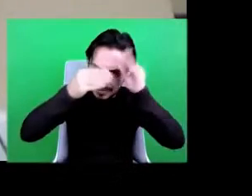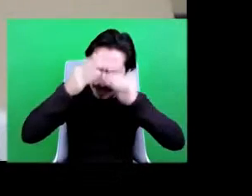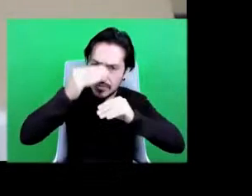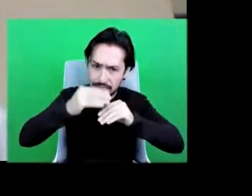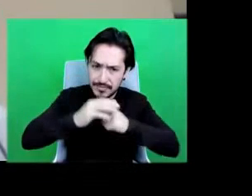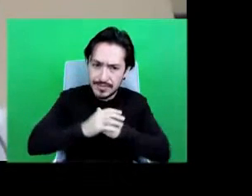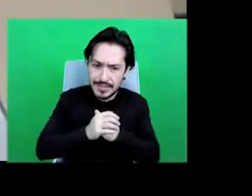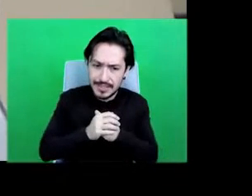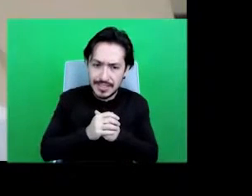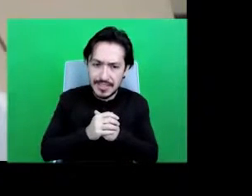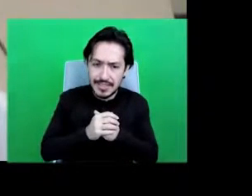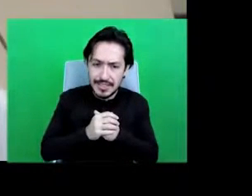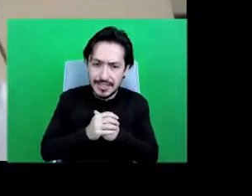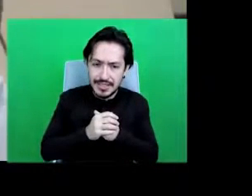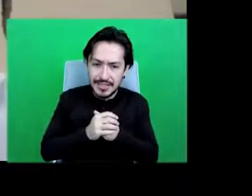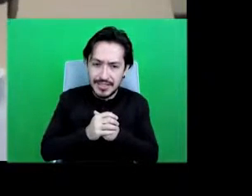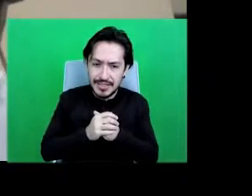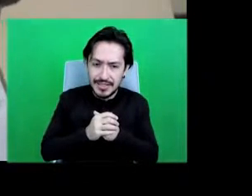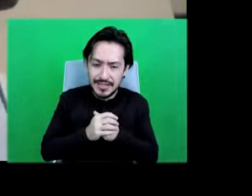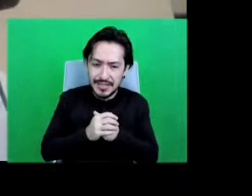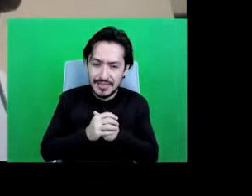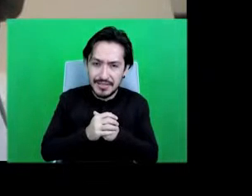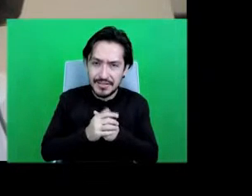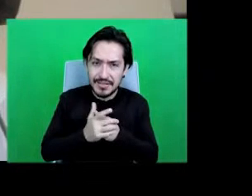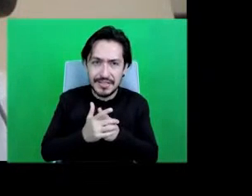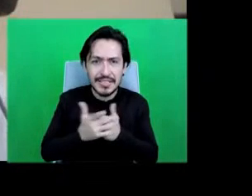y tener un plan más definido.